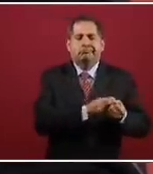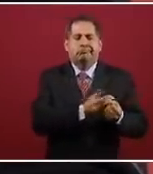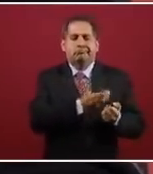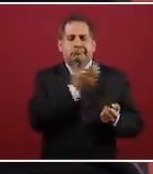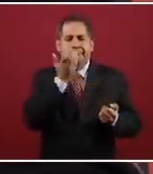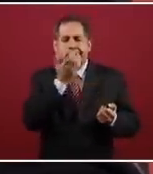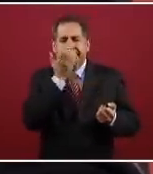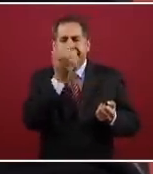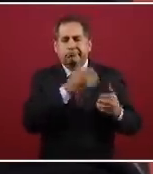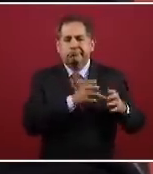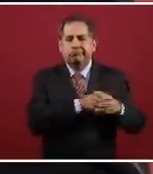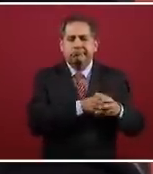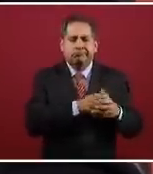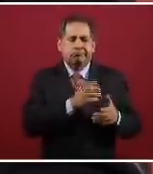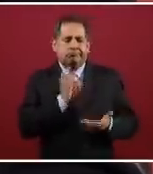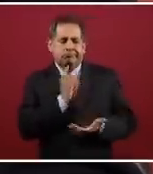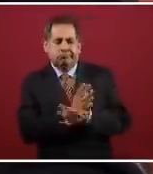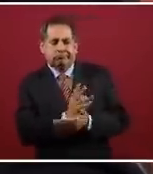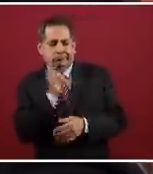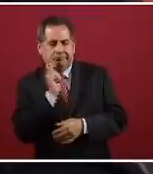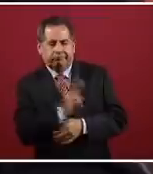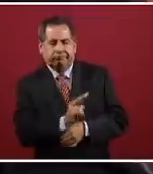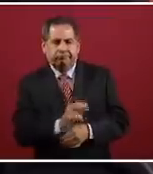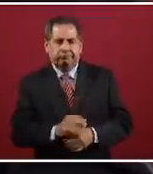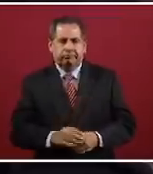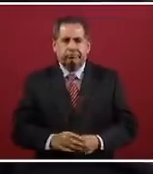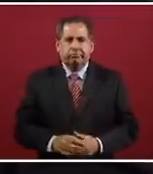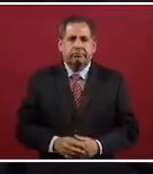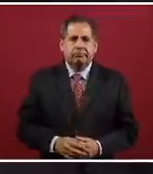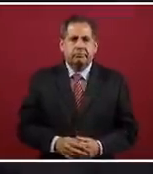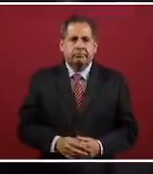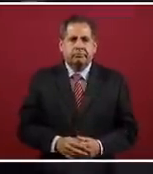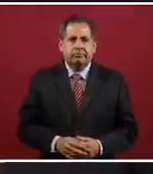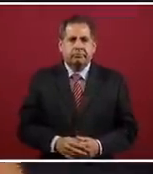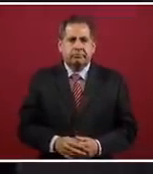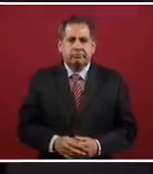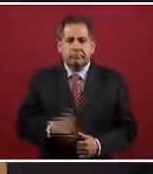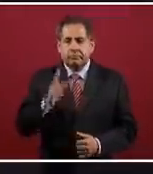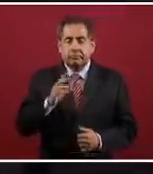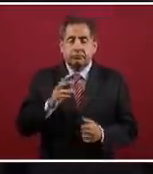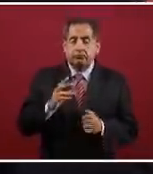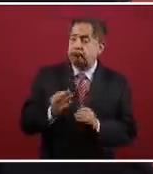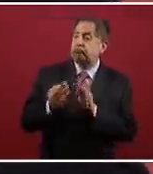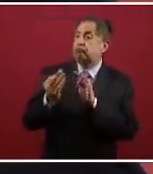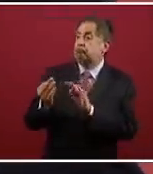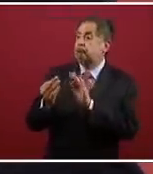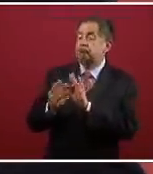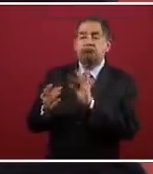Pero dan la cara,